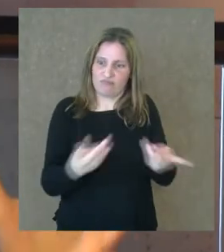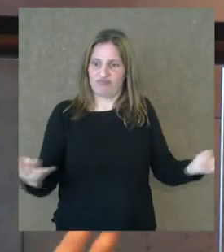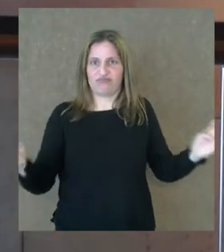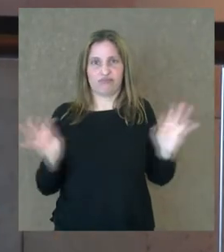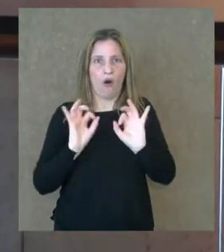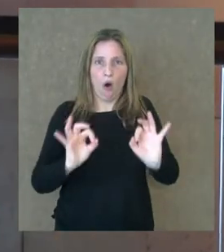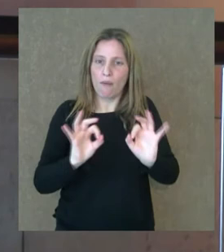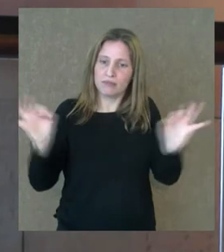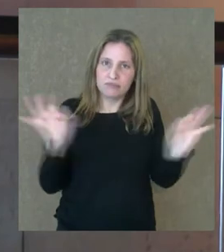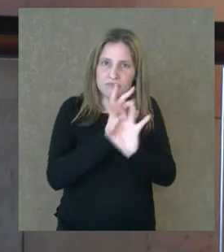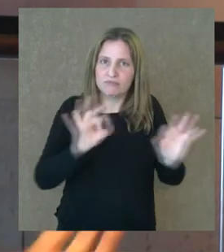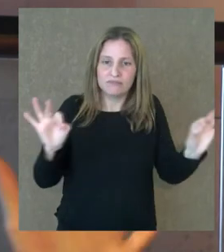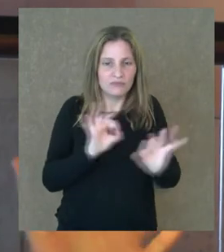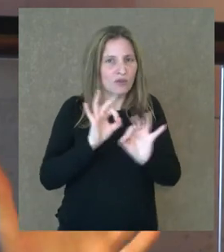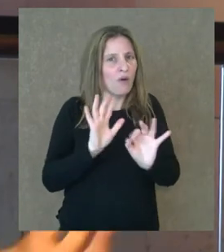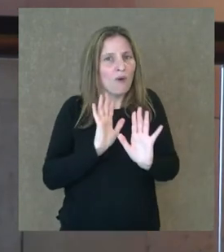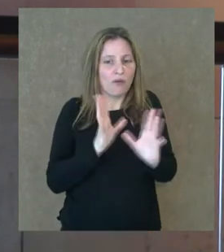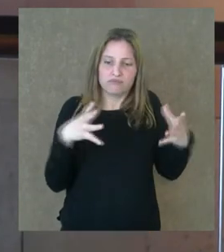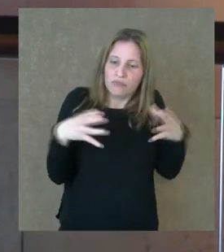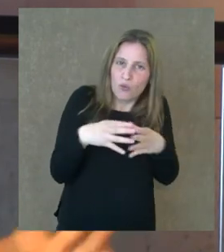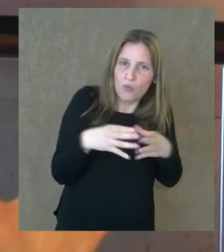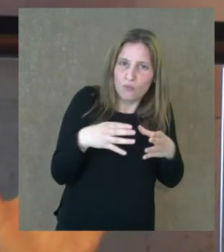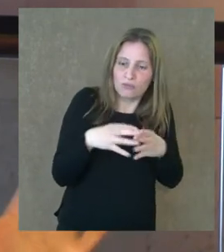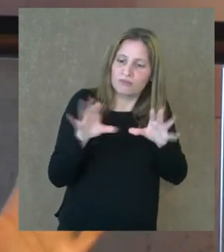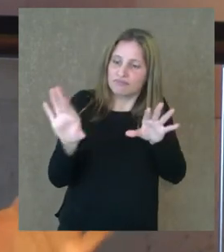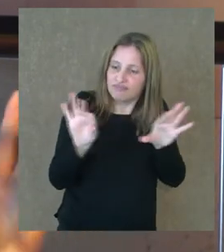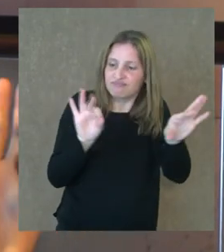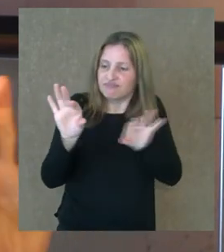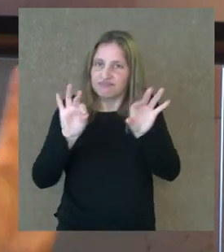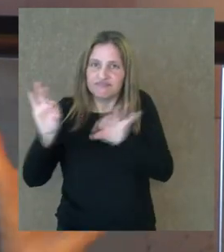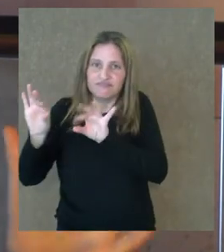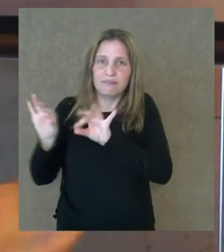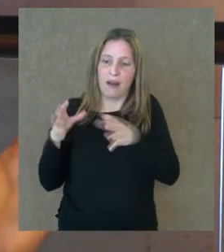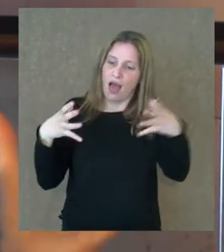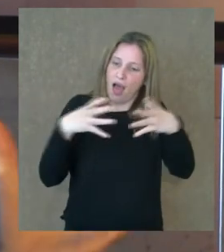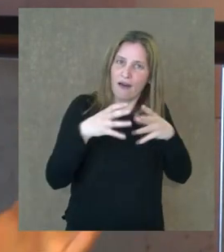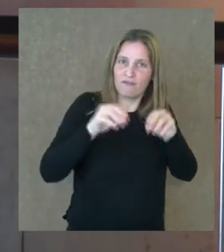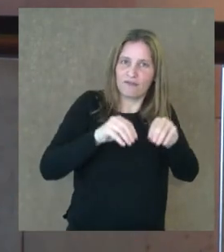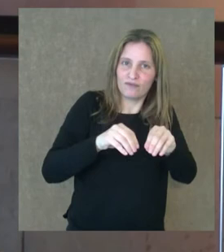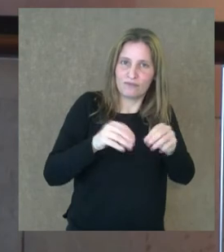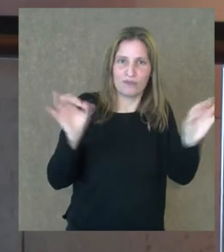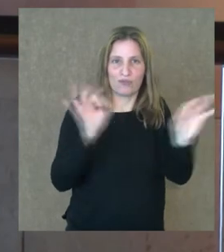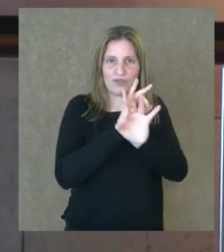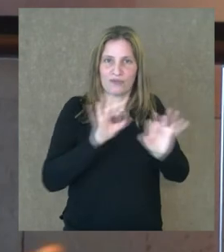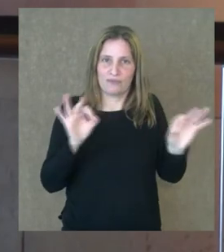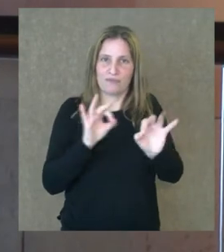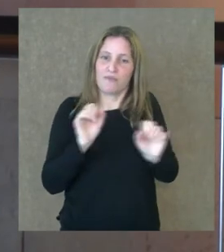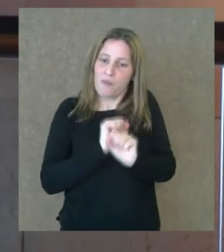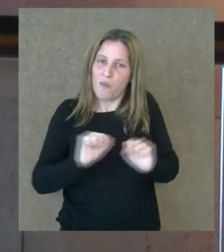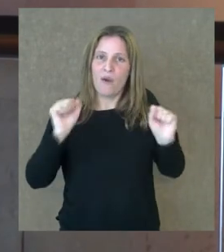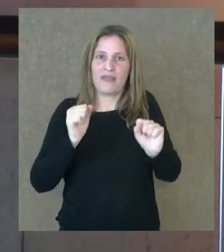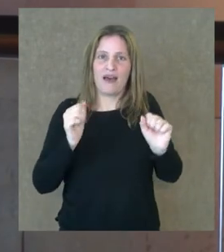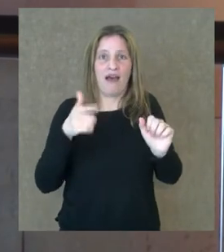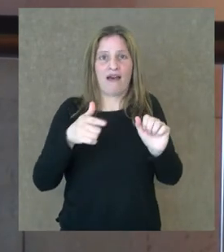la orquesta en su formación completa sino que es un orquesta a la cual hubo que hacer los arreglos específicos para que pudieran